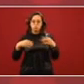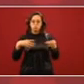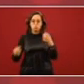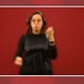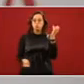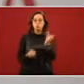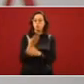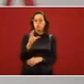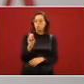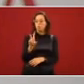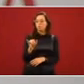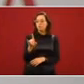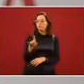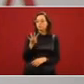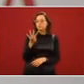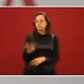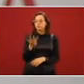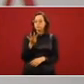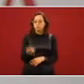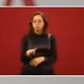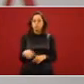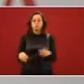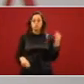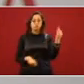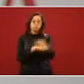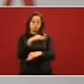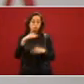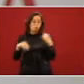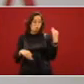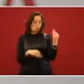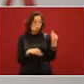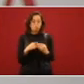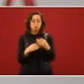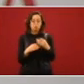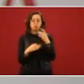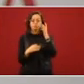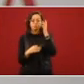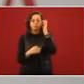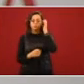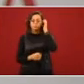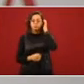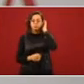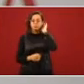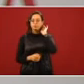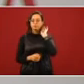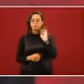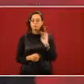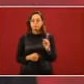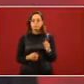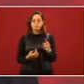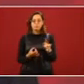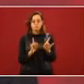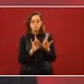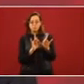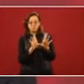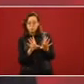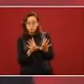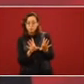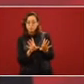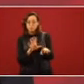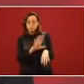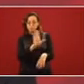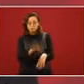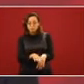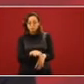coronavirus incorporara cualquier elemento que se necesite para, dadas las características de